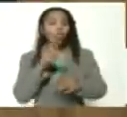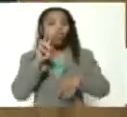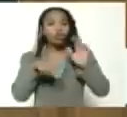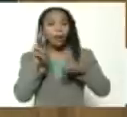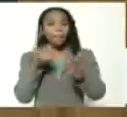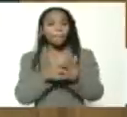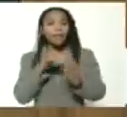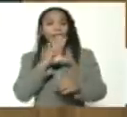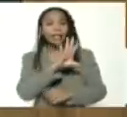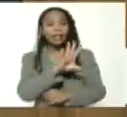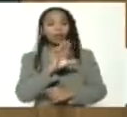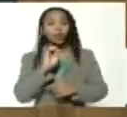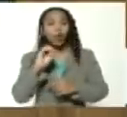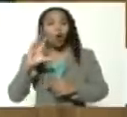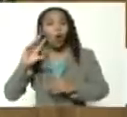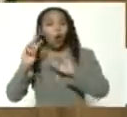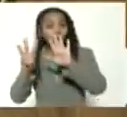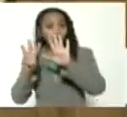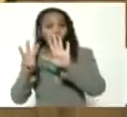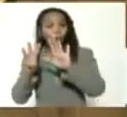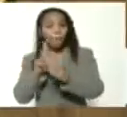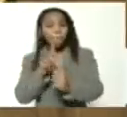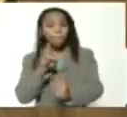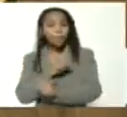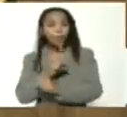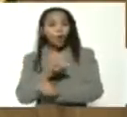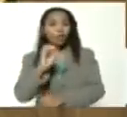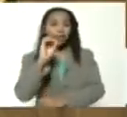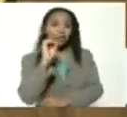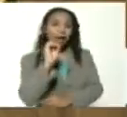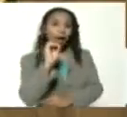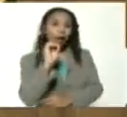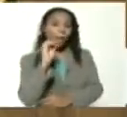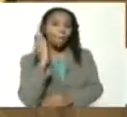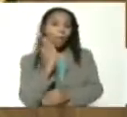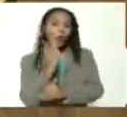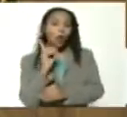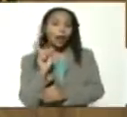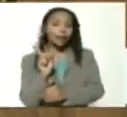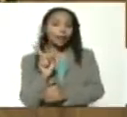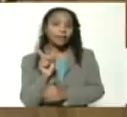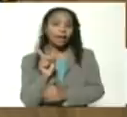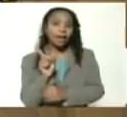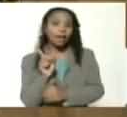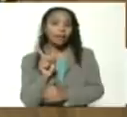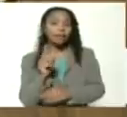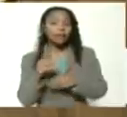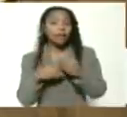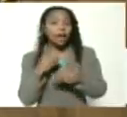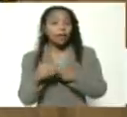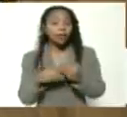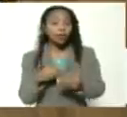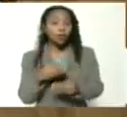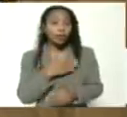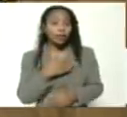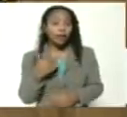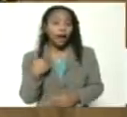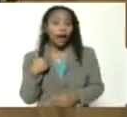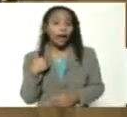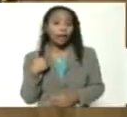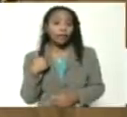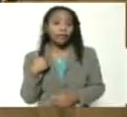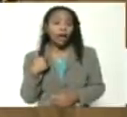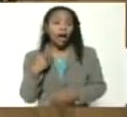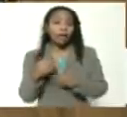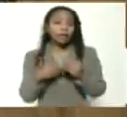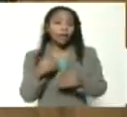12.508 acusaciones. Cero impunidad contra este delito que algunos también pretenden banalizar.